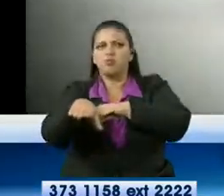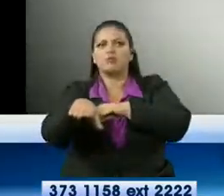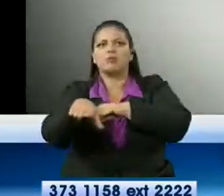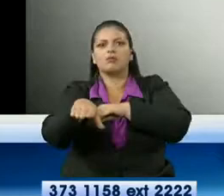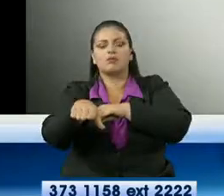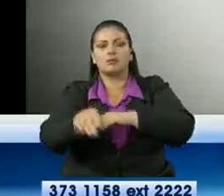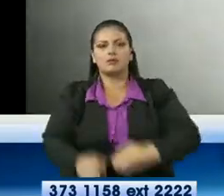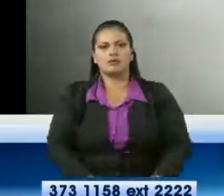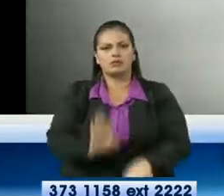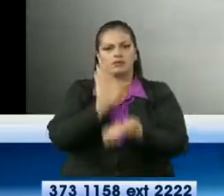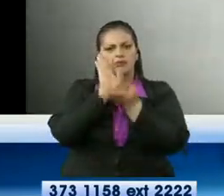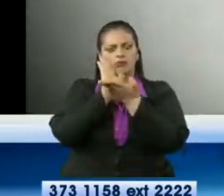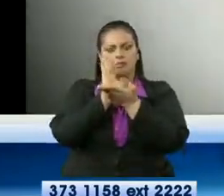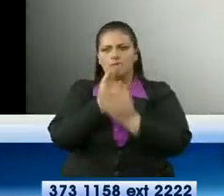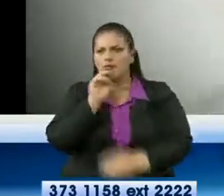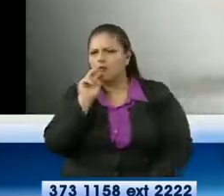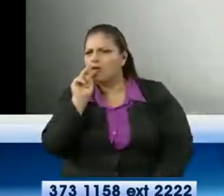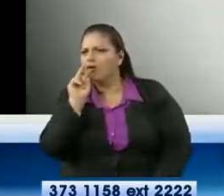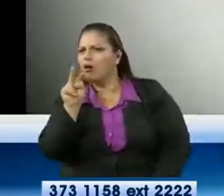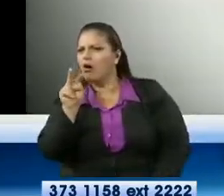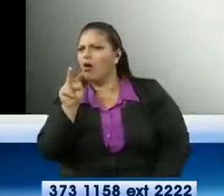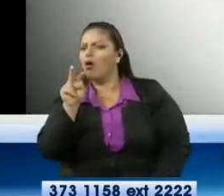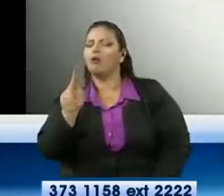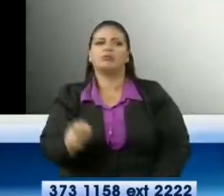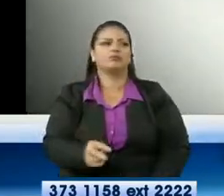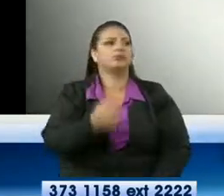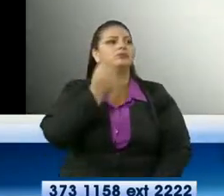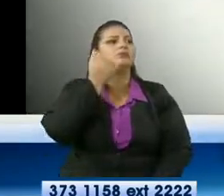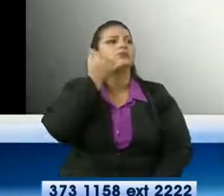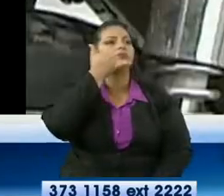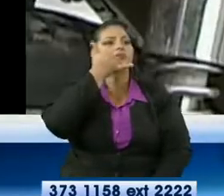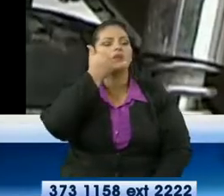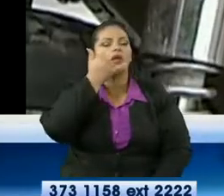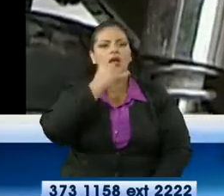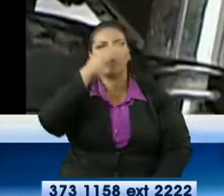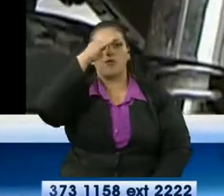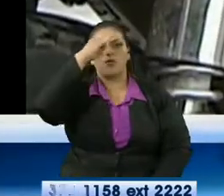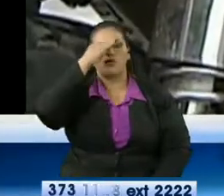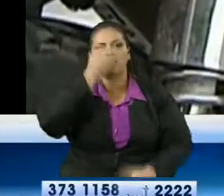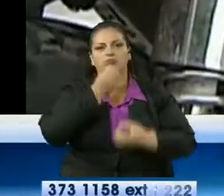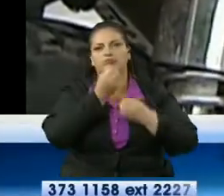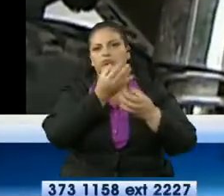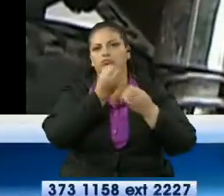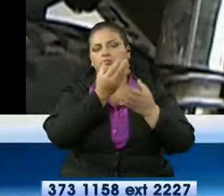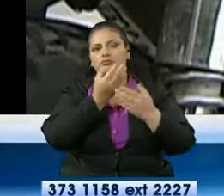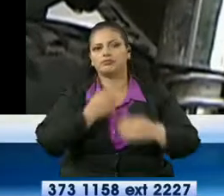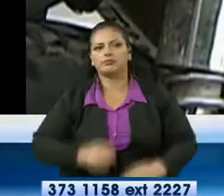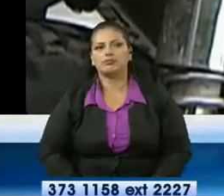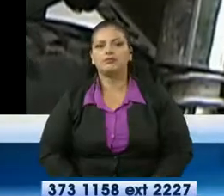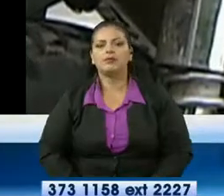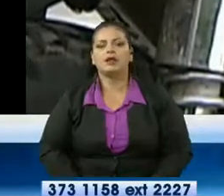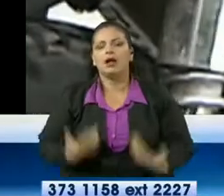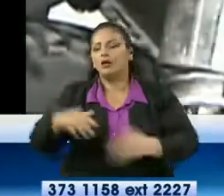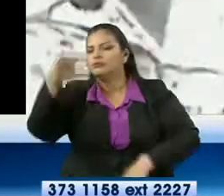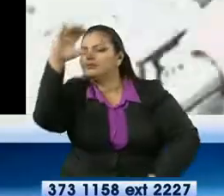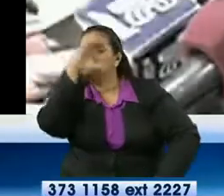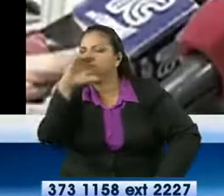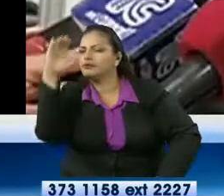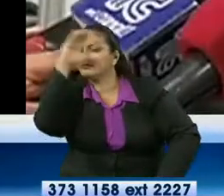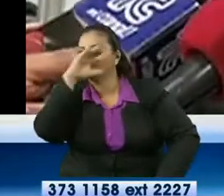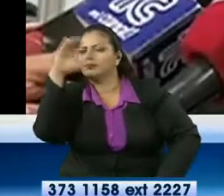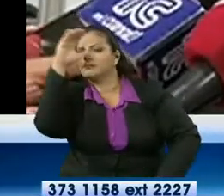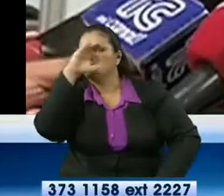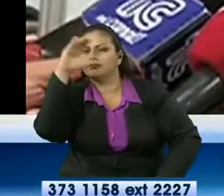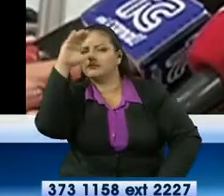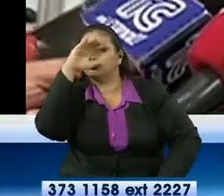Testigos del atraco advirtieron a la policía sobre lo ocurrido. Y en ese instante se generó una persecución. La